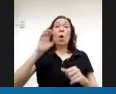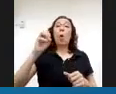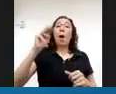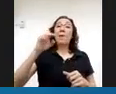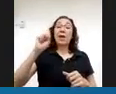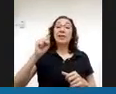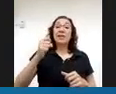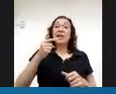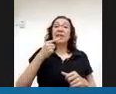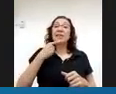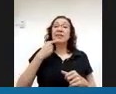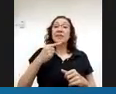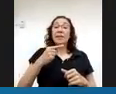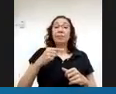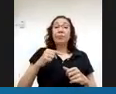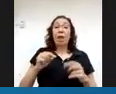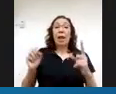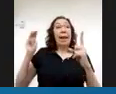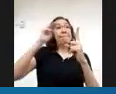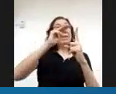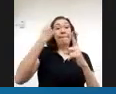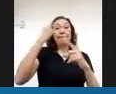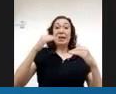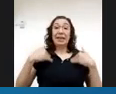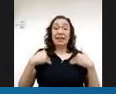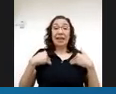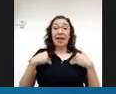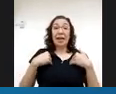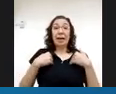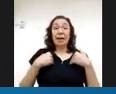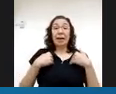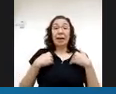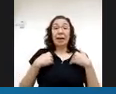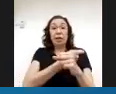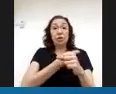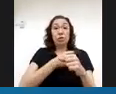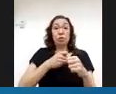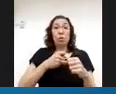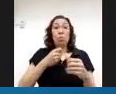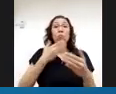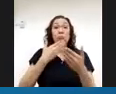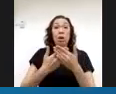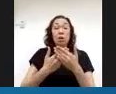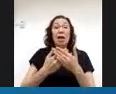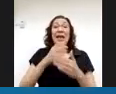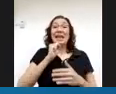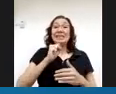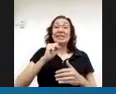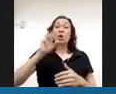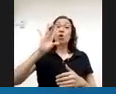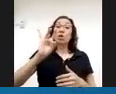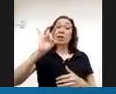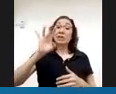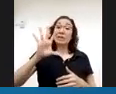declarado que la meta para tener una cobertura efectiva es del 85%.